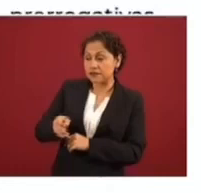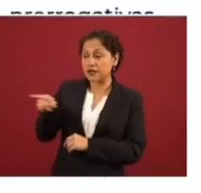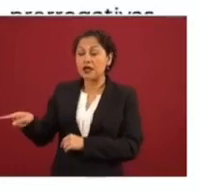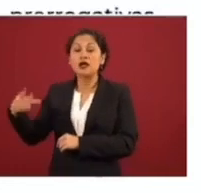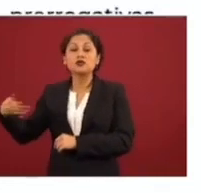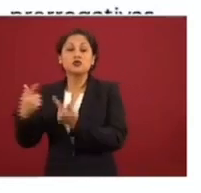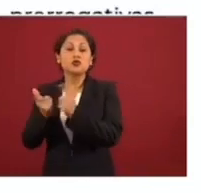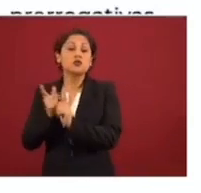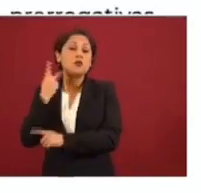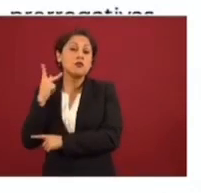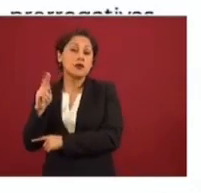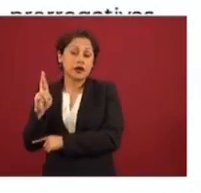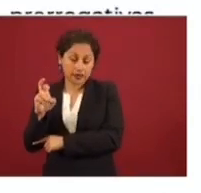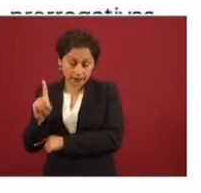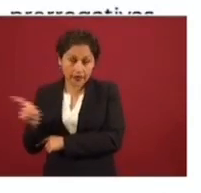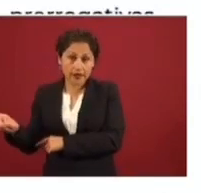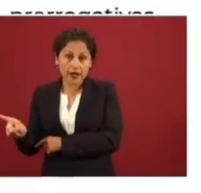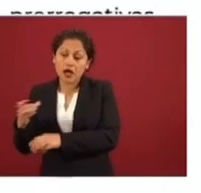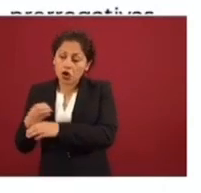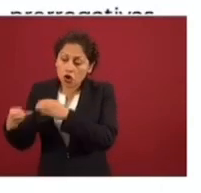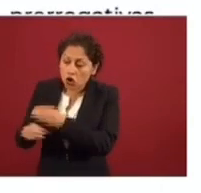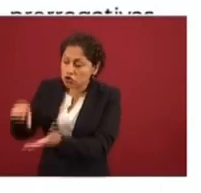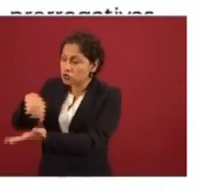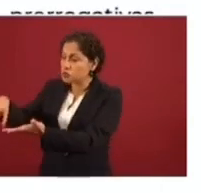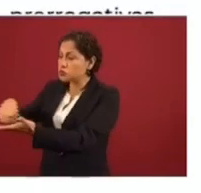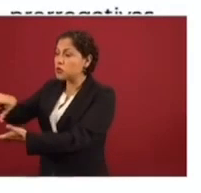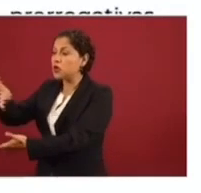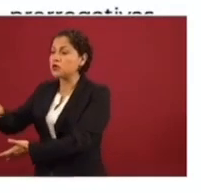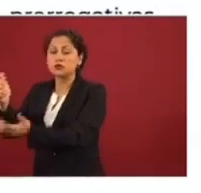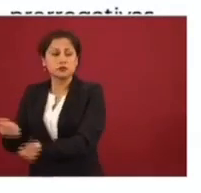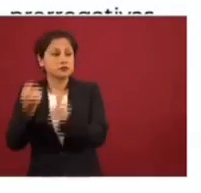fundaciones. También vamos a esperar que el INE